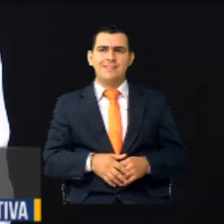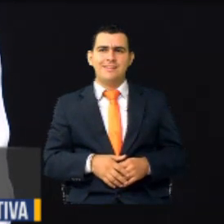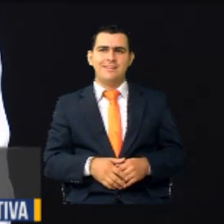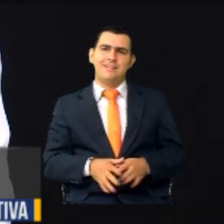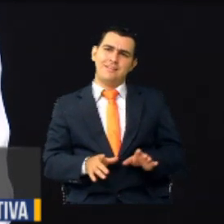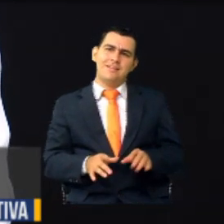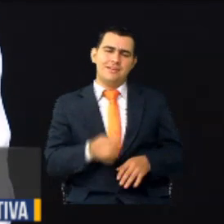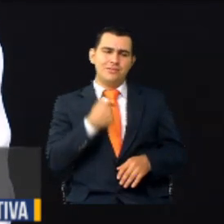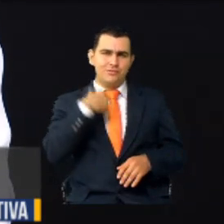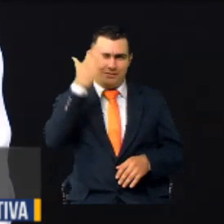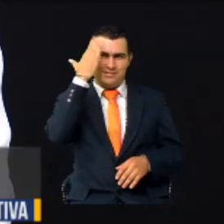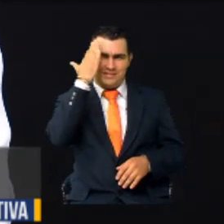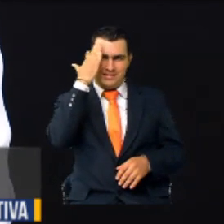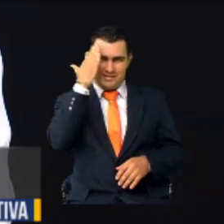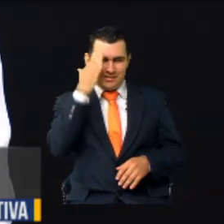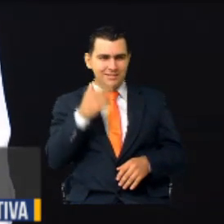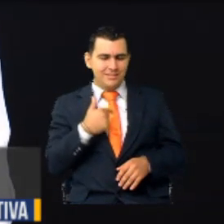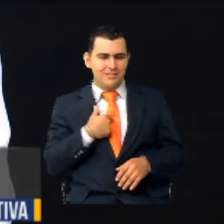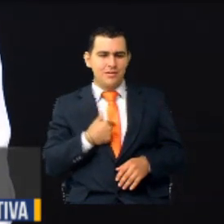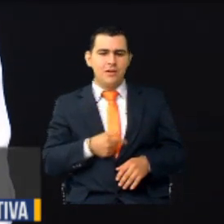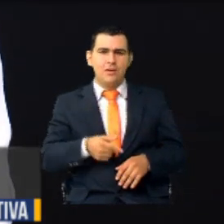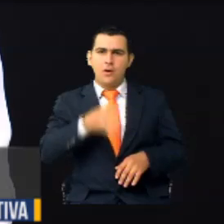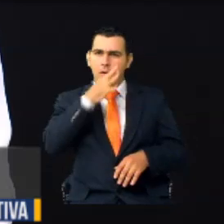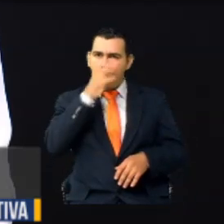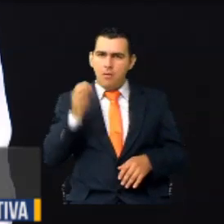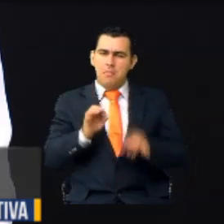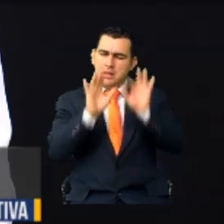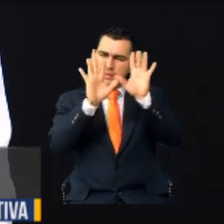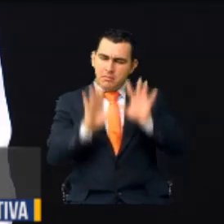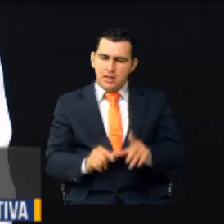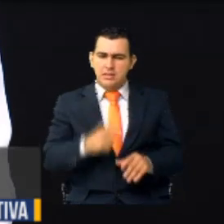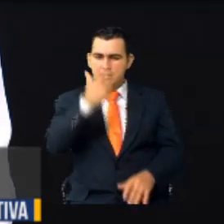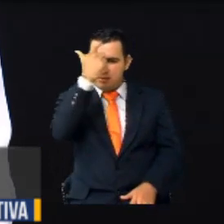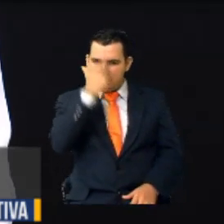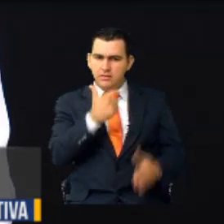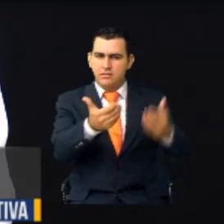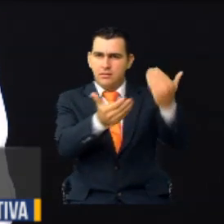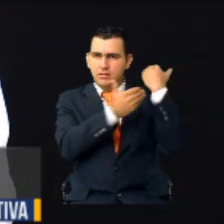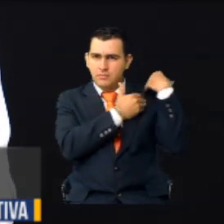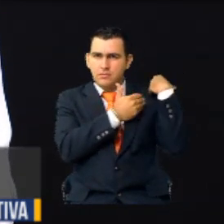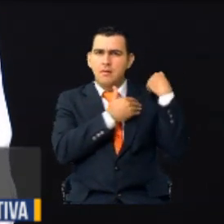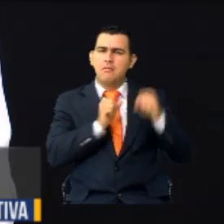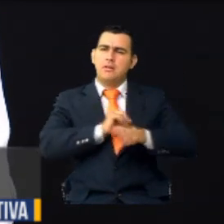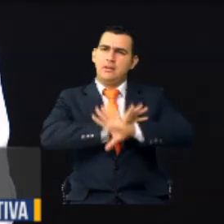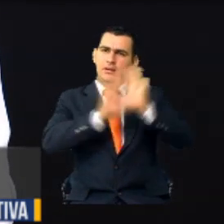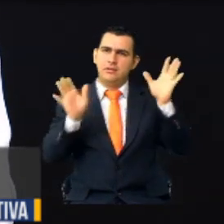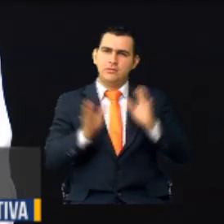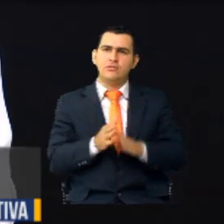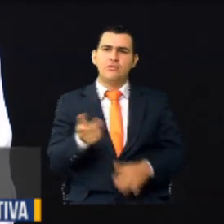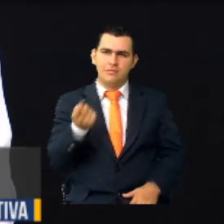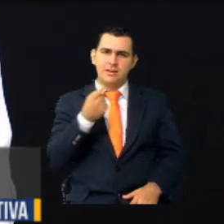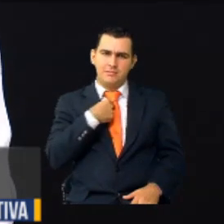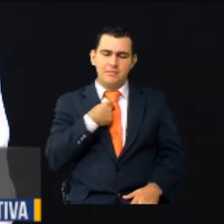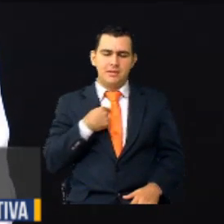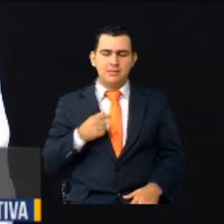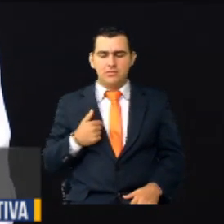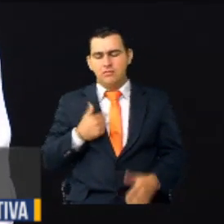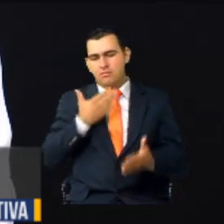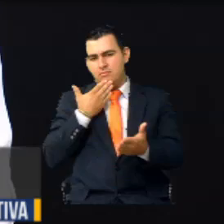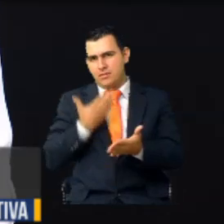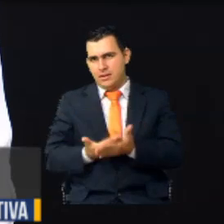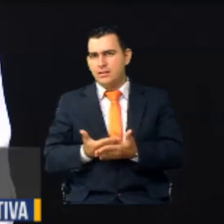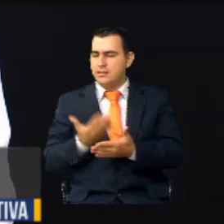según lo que le pude entender, que va a votar por un hombre transparente, serio, responsable, honesto, entendí que me va a dar el voto y entonces yo